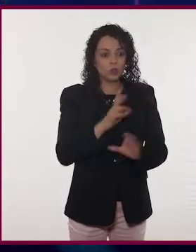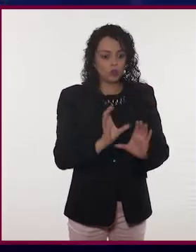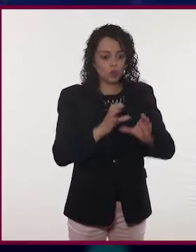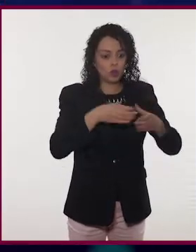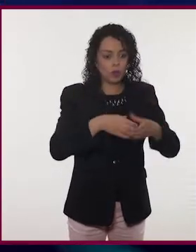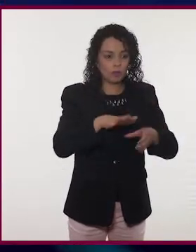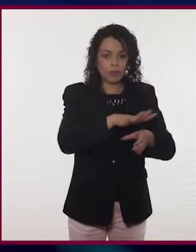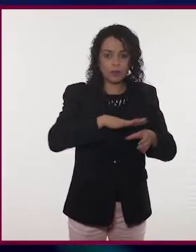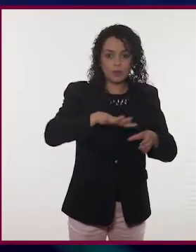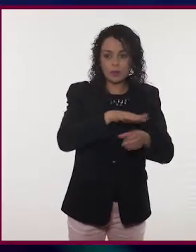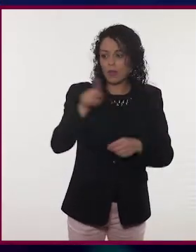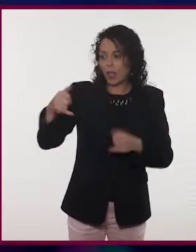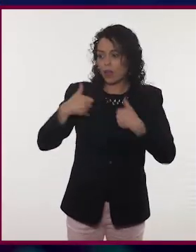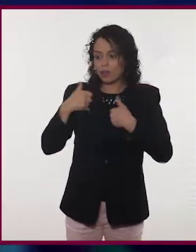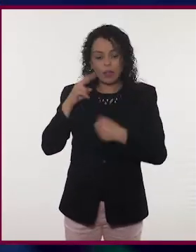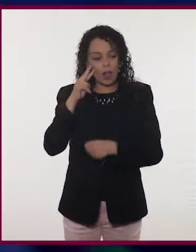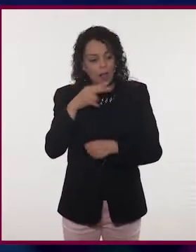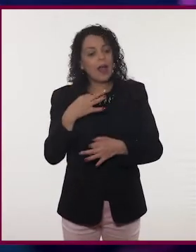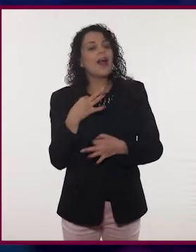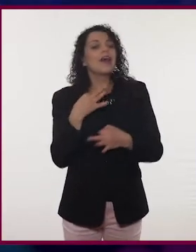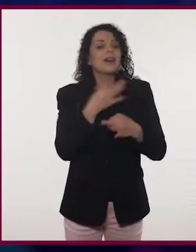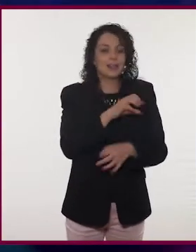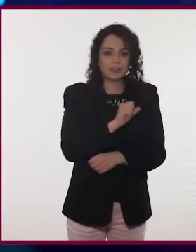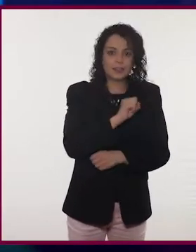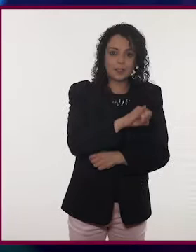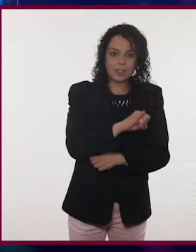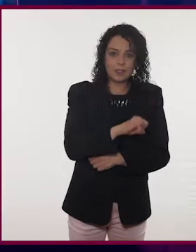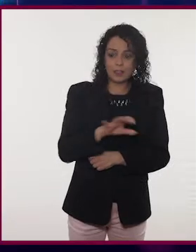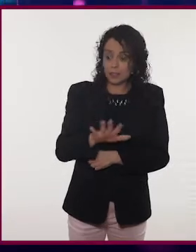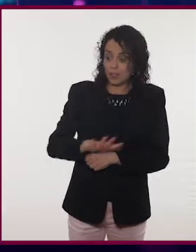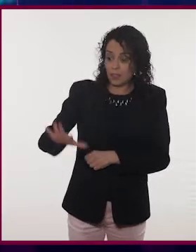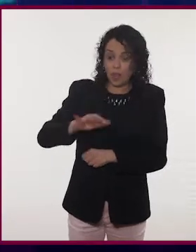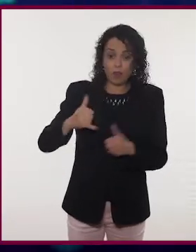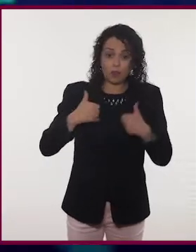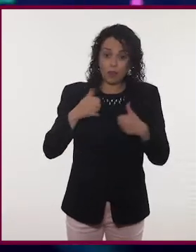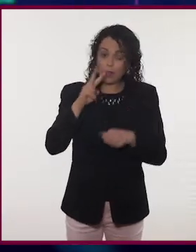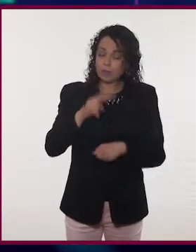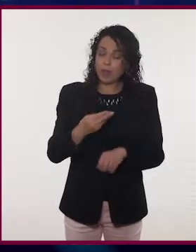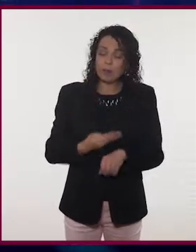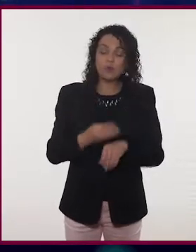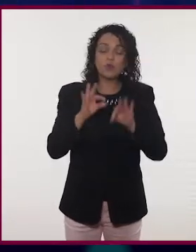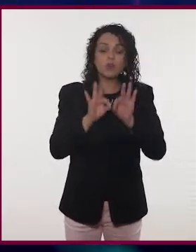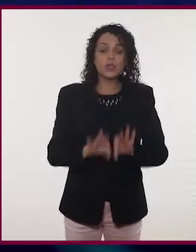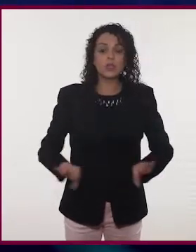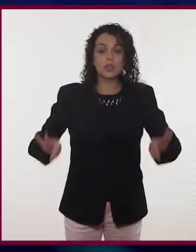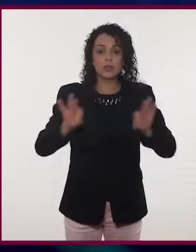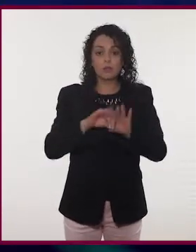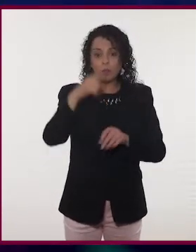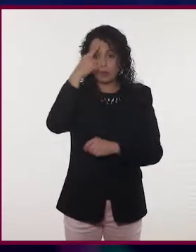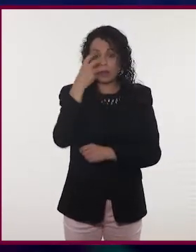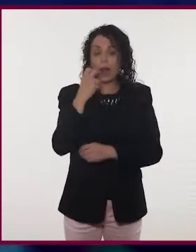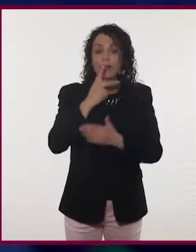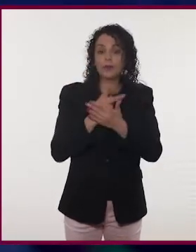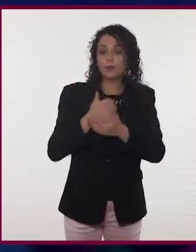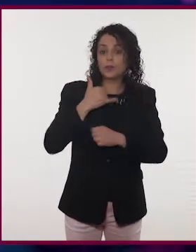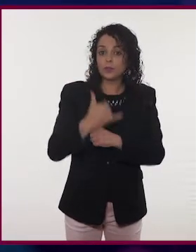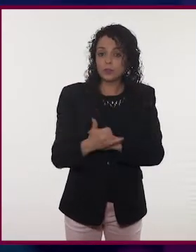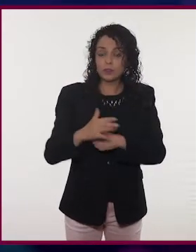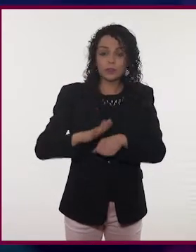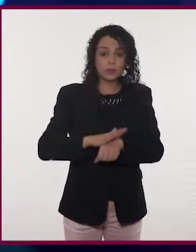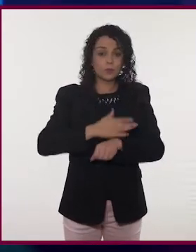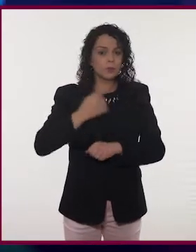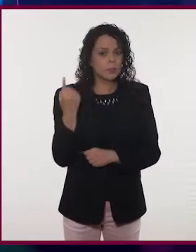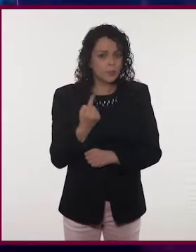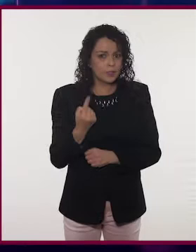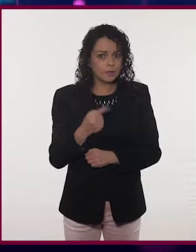región, en su localidad. Las personas jóvenes son de suma importancia para este tipo de proyectos, porque son los